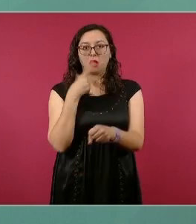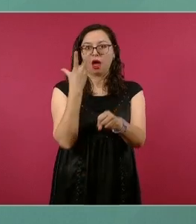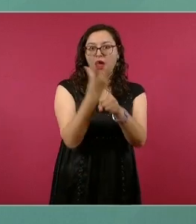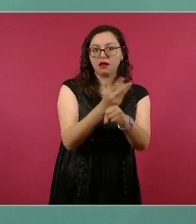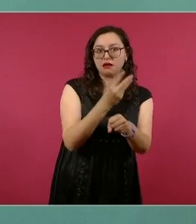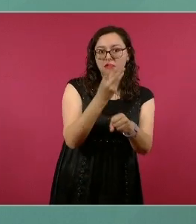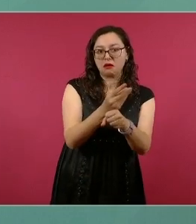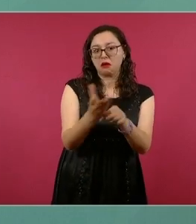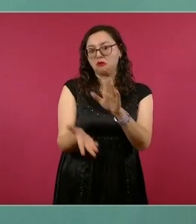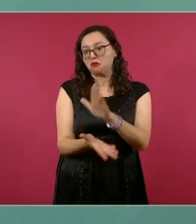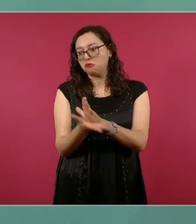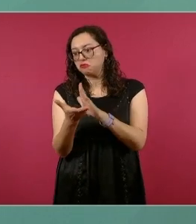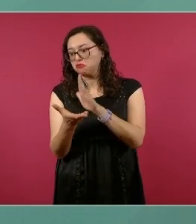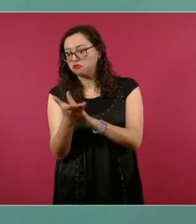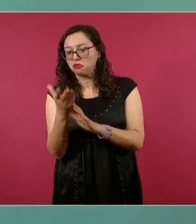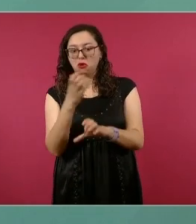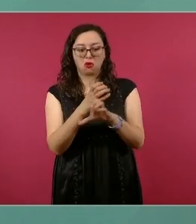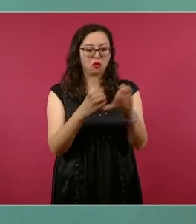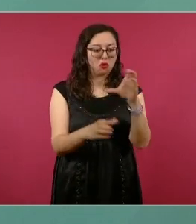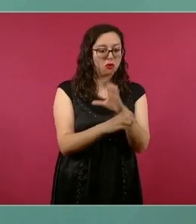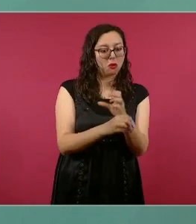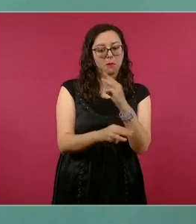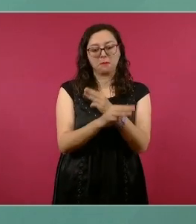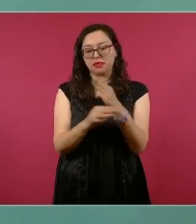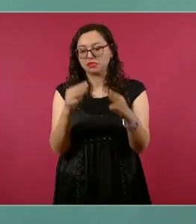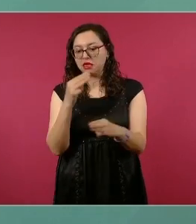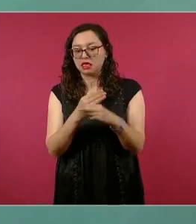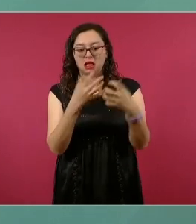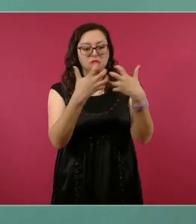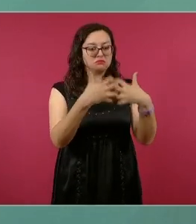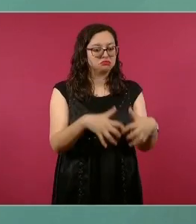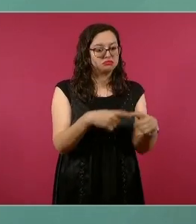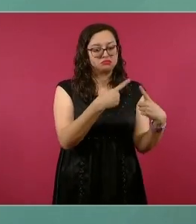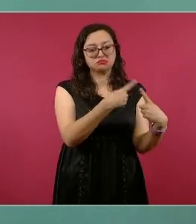médico y mobiliario.